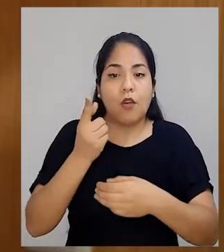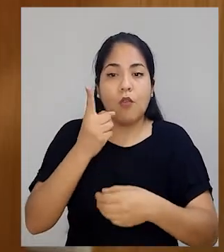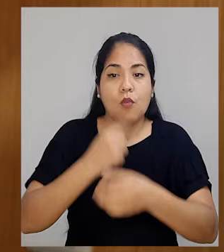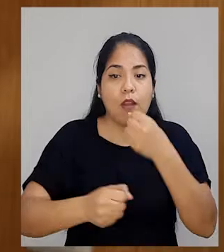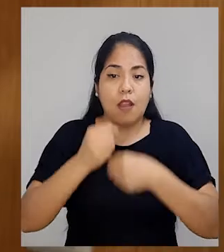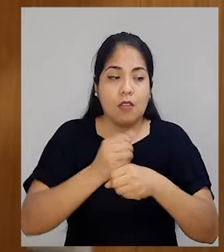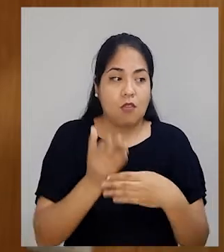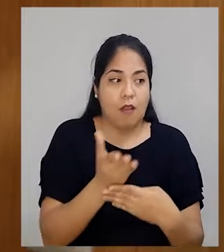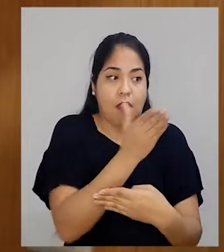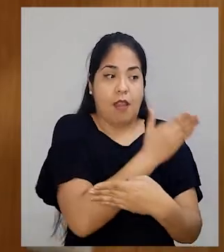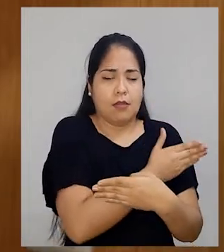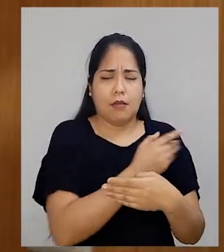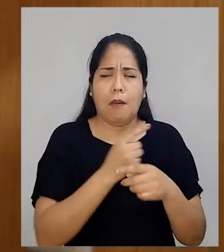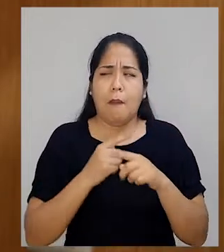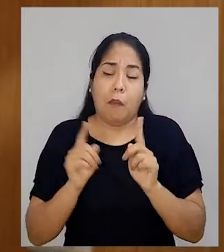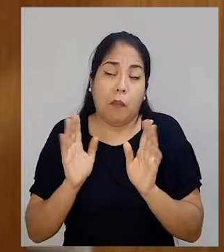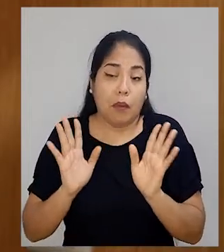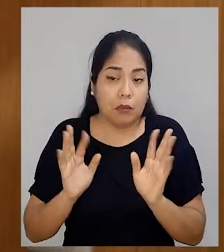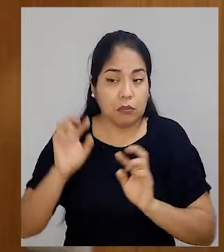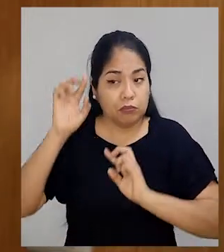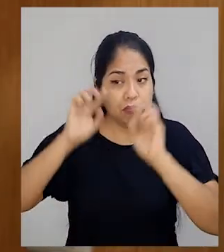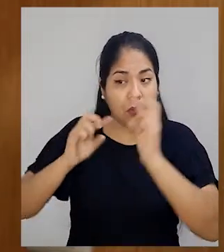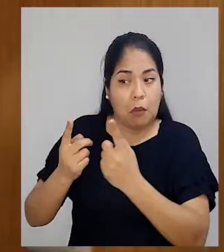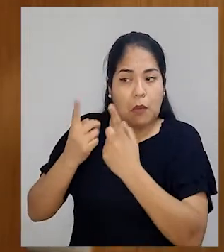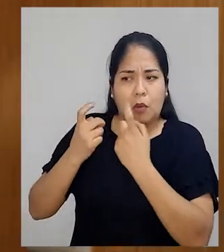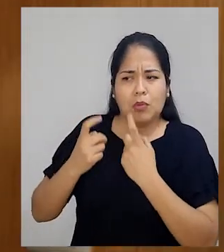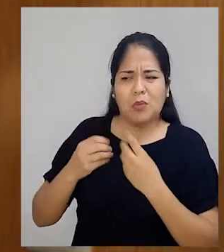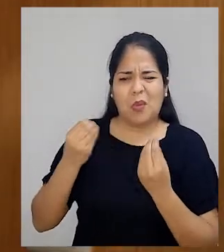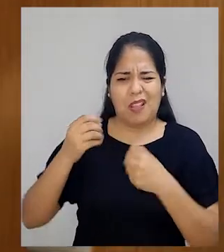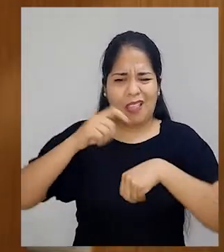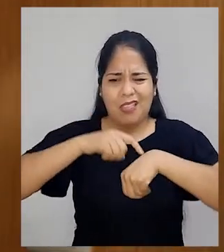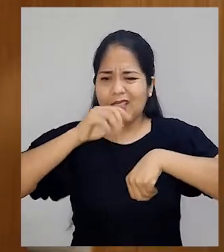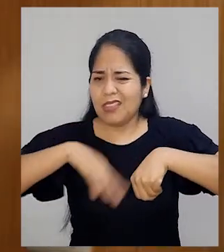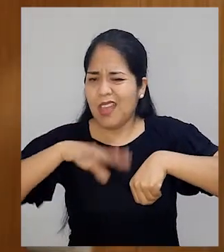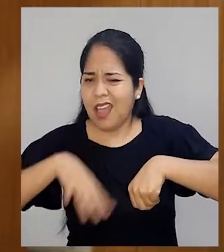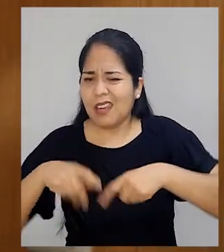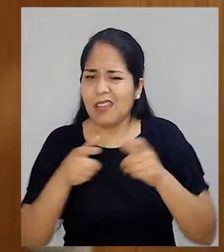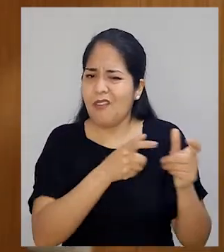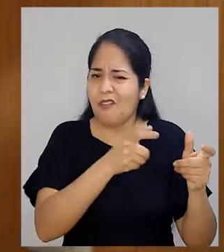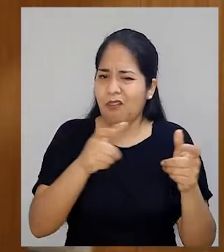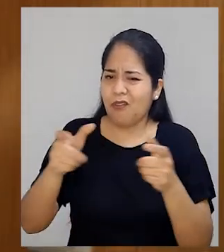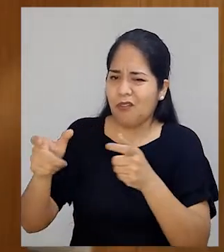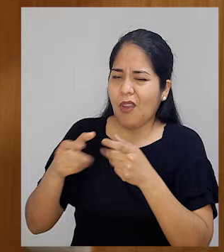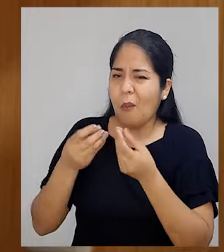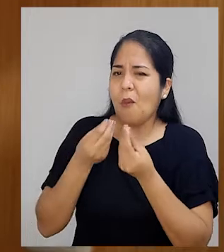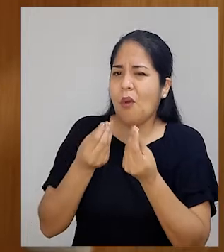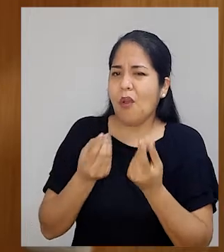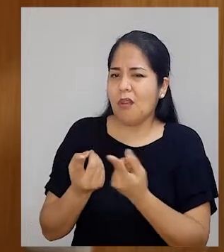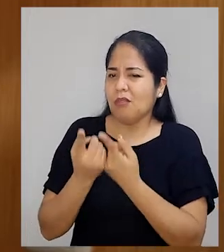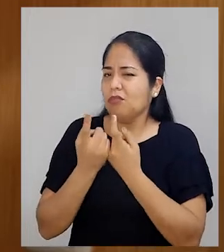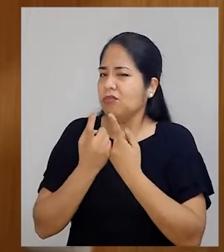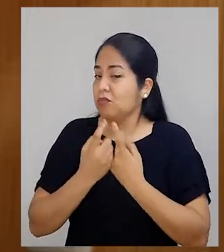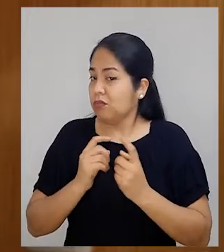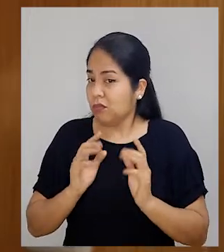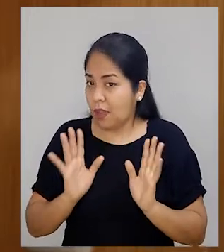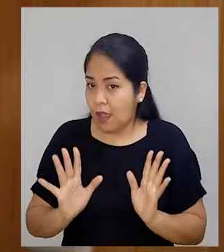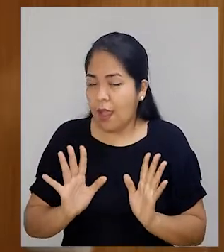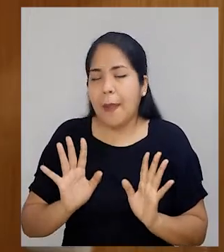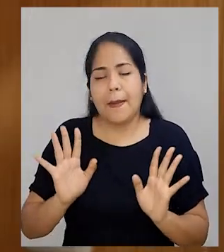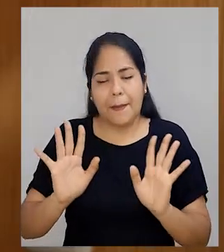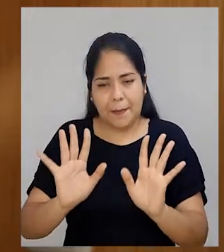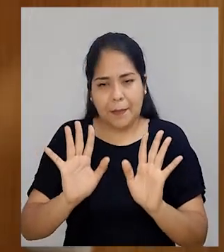anterior. Ahí nos dirán, pero Álvaro, ¿por qué fiscalizas luego de que la empresa haya o